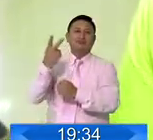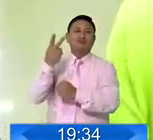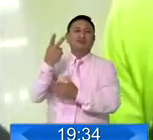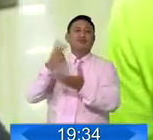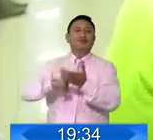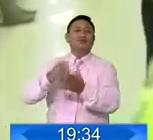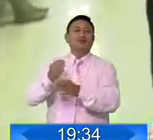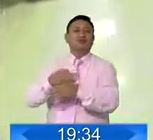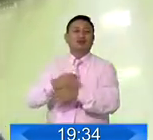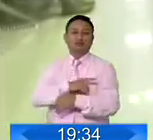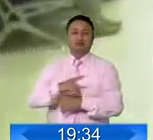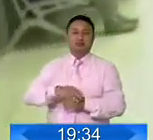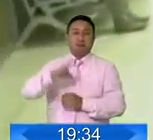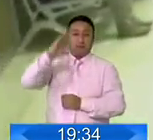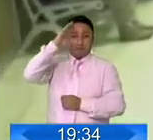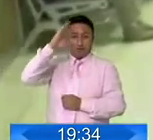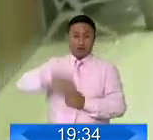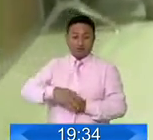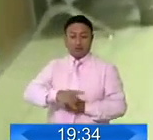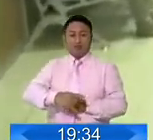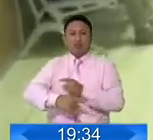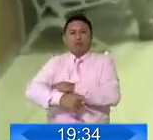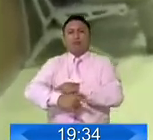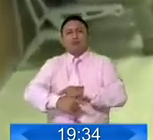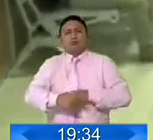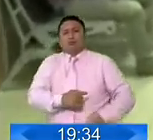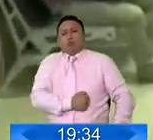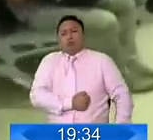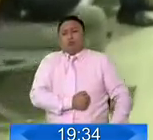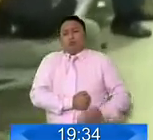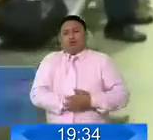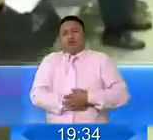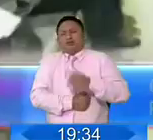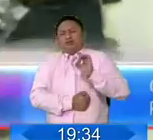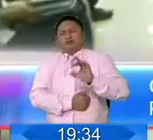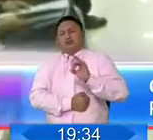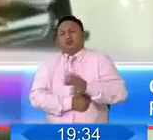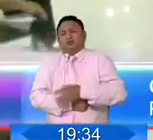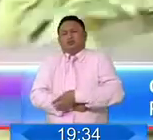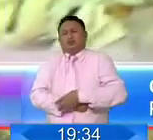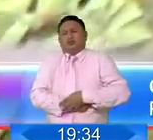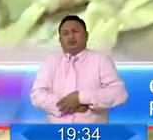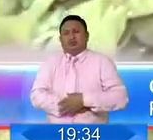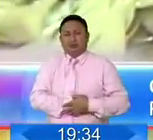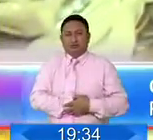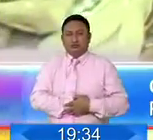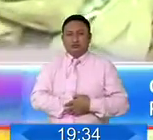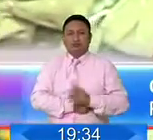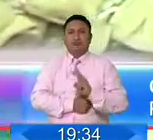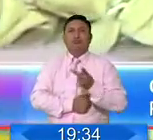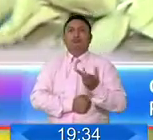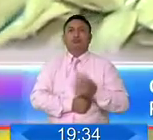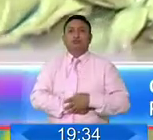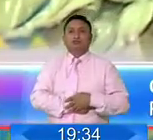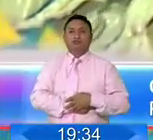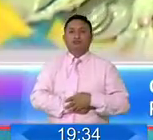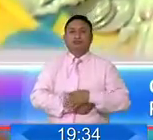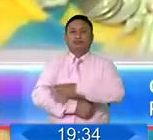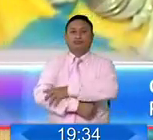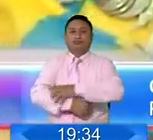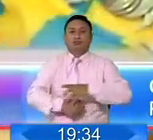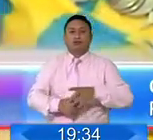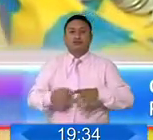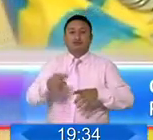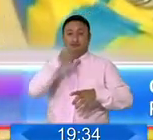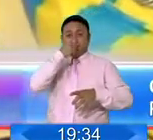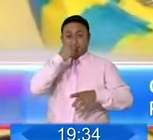era para hacer creer a la gente que se encontraba con algún tipo de lesión grave en su cuerpo. Y la segunda era utilizarlo para